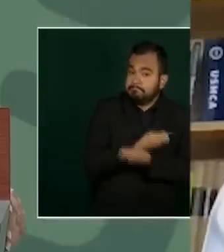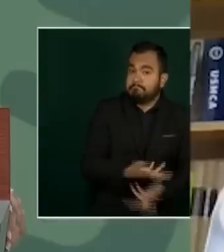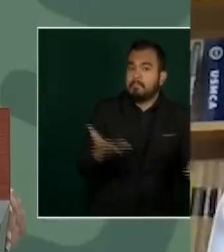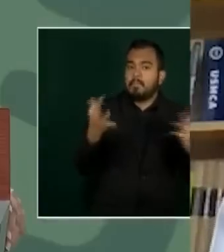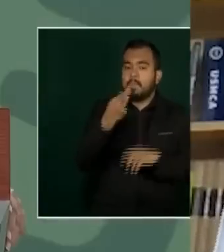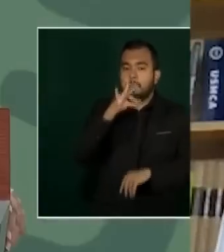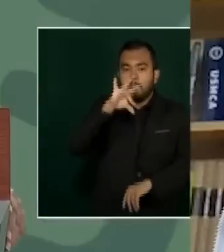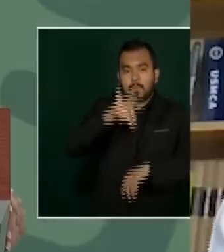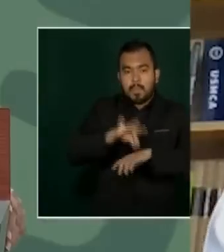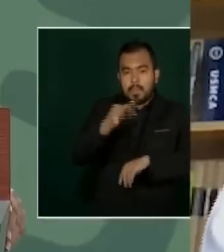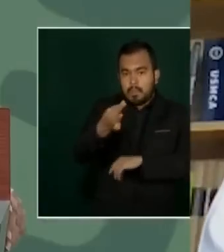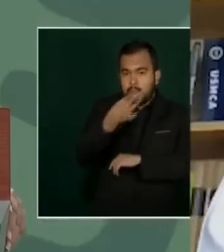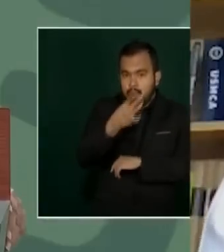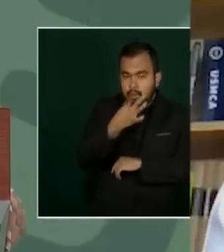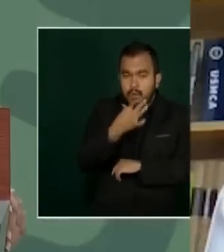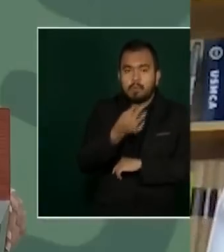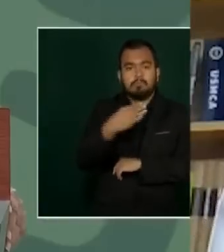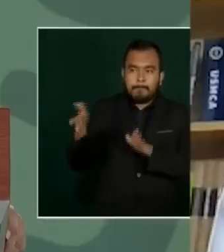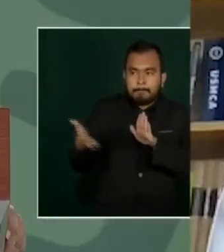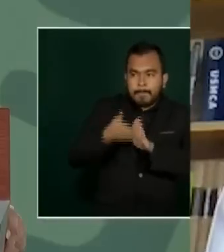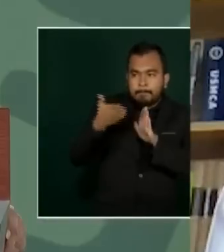Estados Unidos y las prioridades